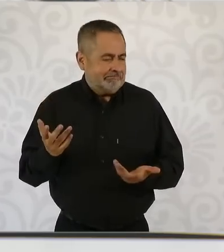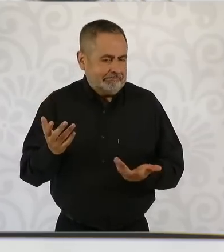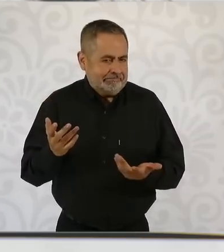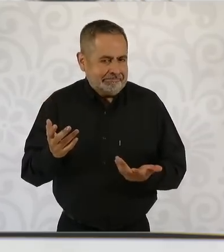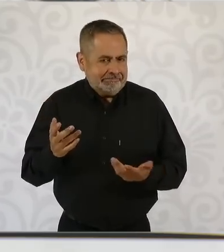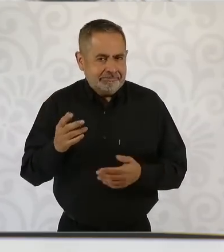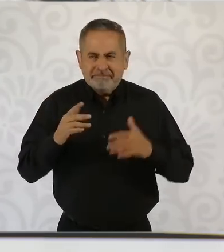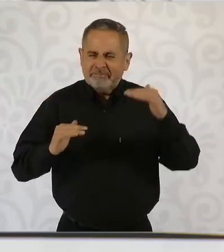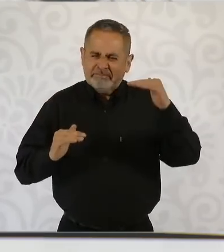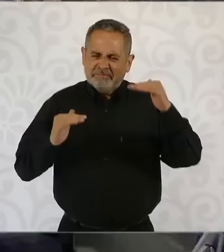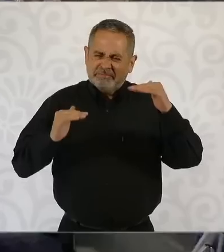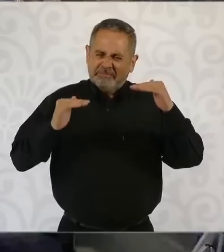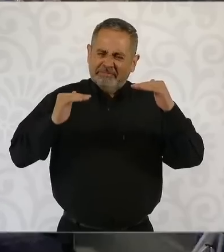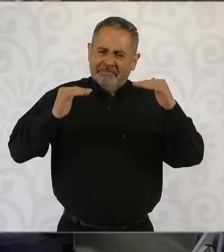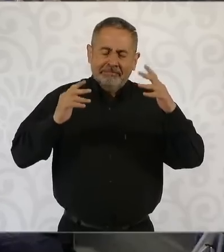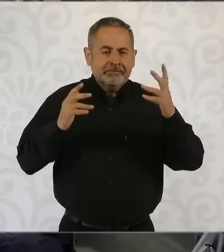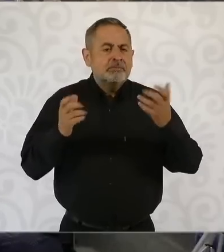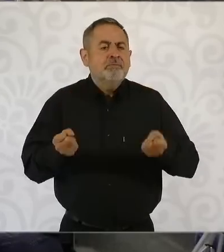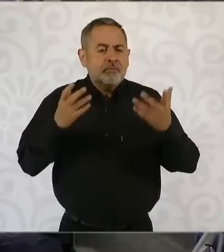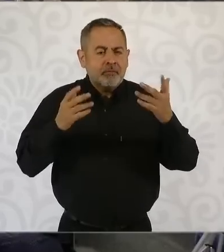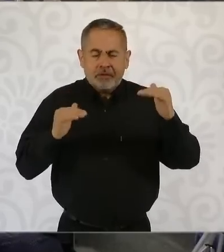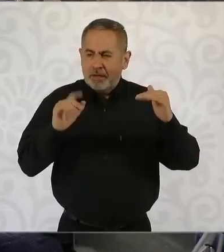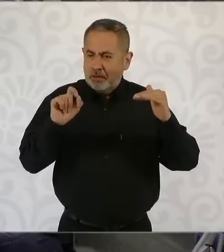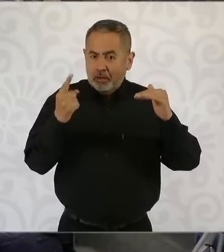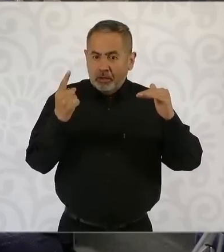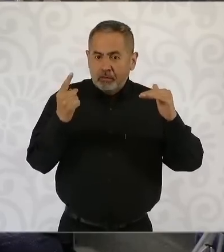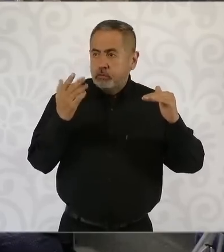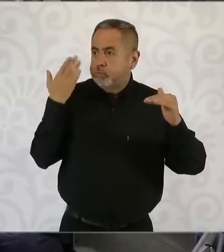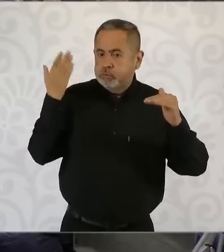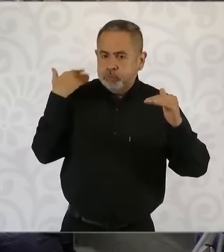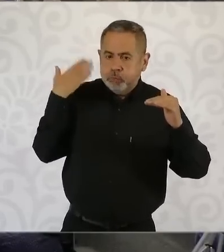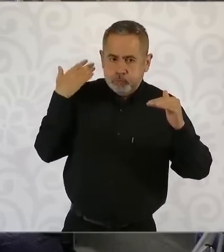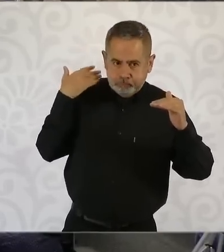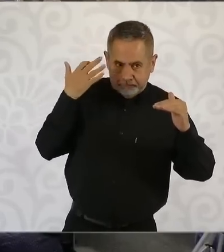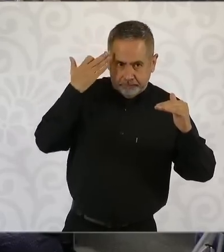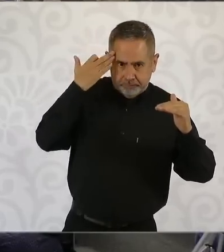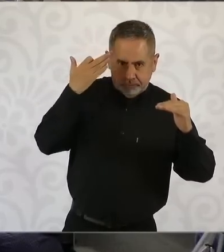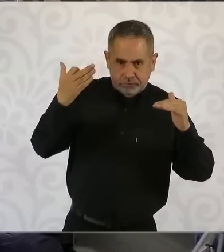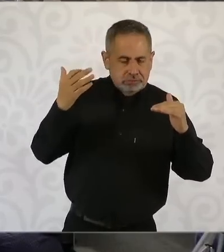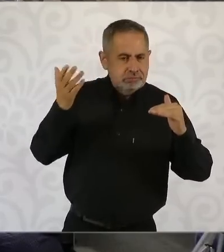19.34. Llegó al máximo casi 21 en el periodo